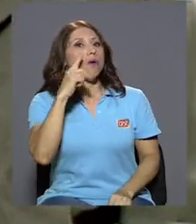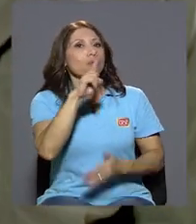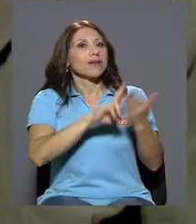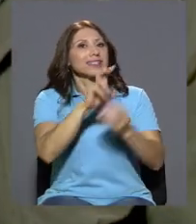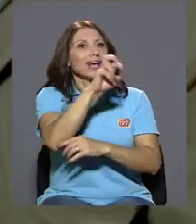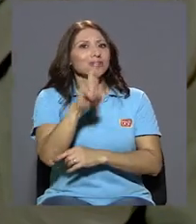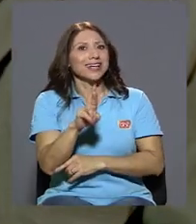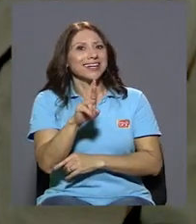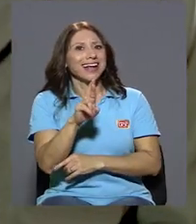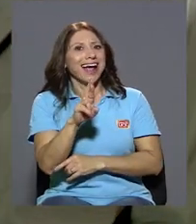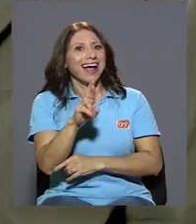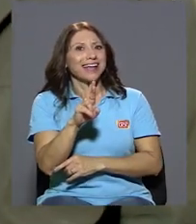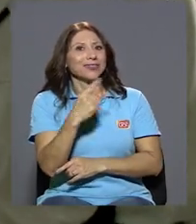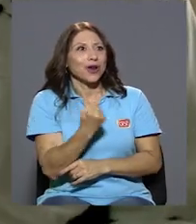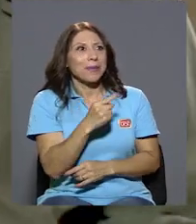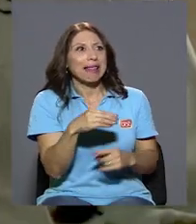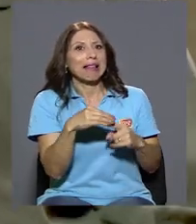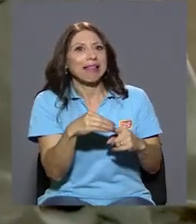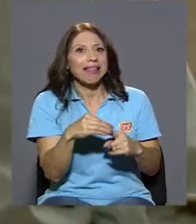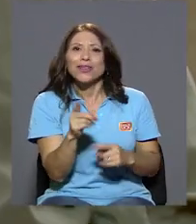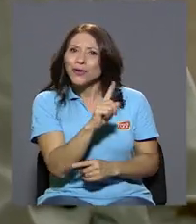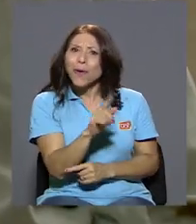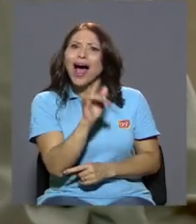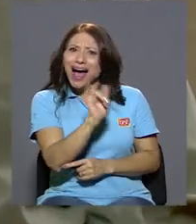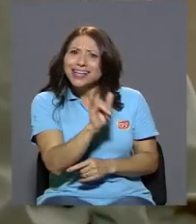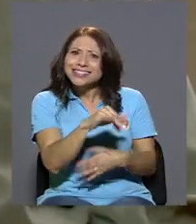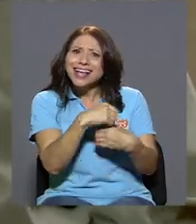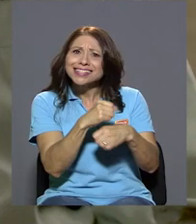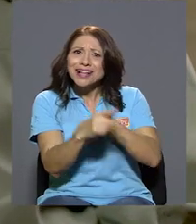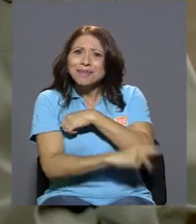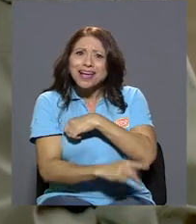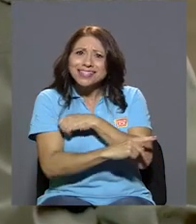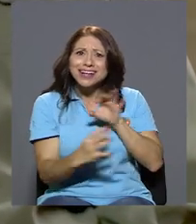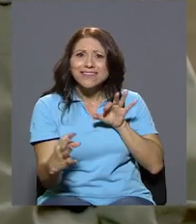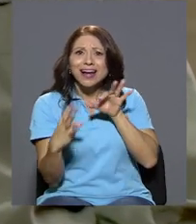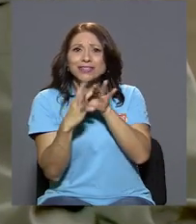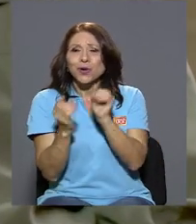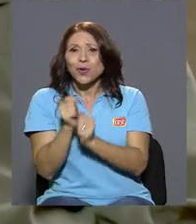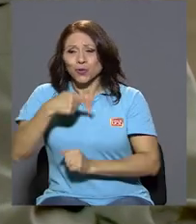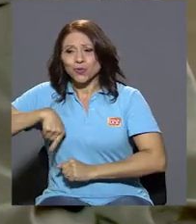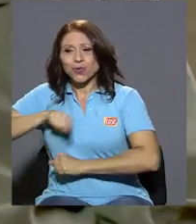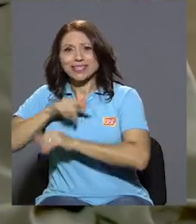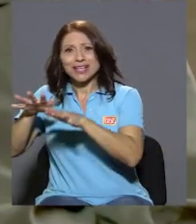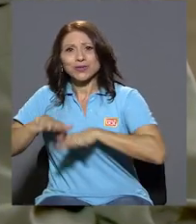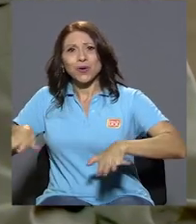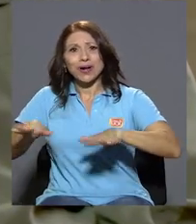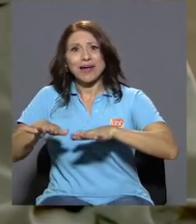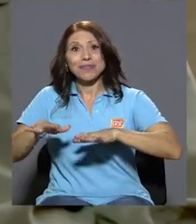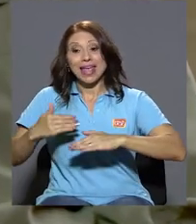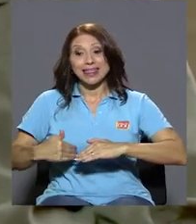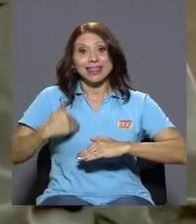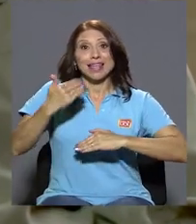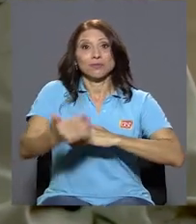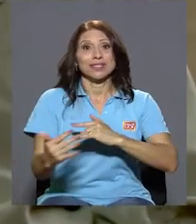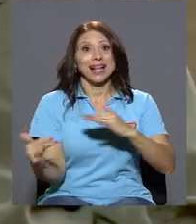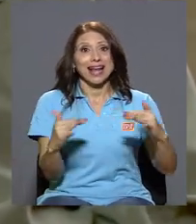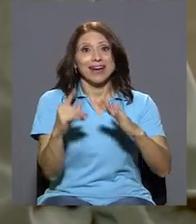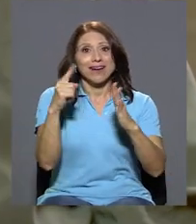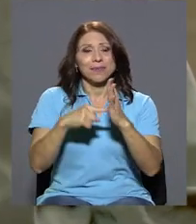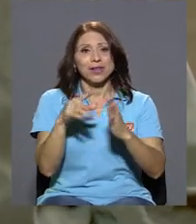es que así es como actuada el país con relación a la zona nuestra la primera vez cuando después de la guerra de seguir del